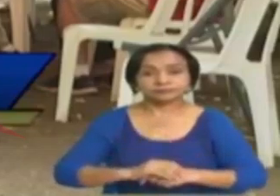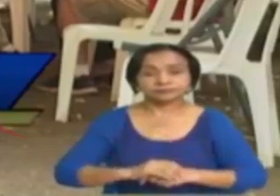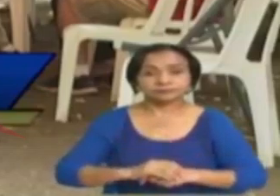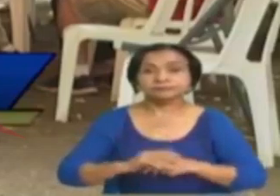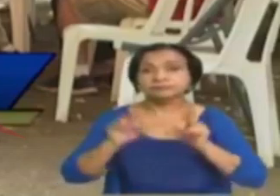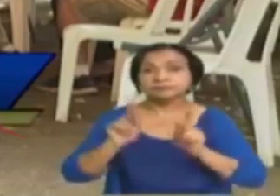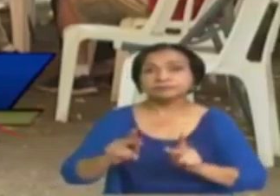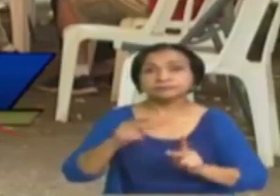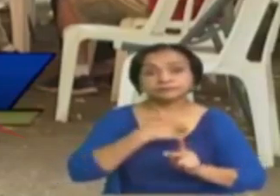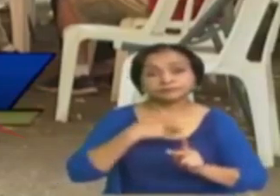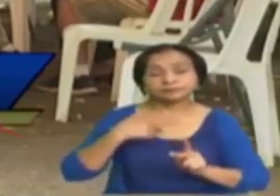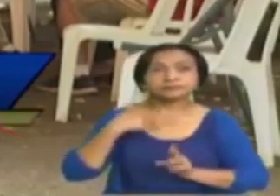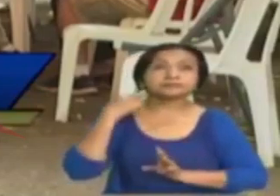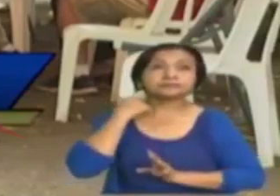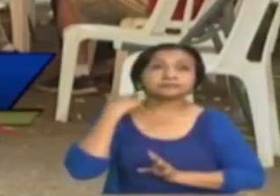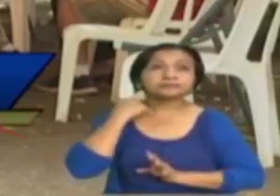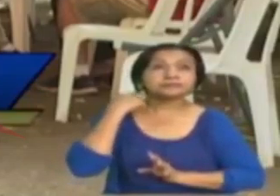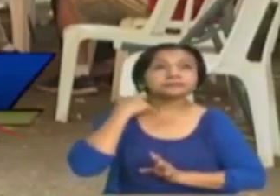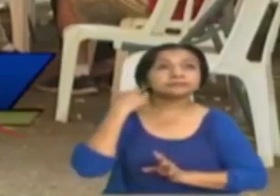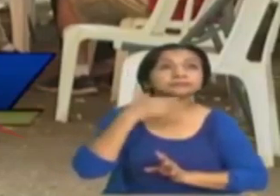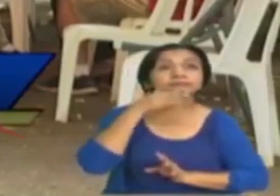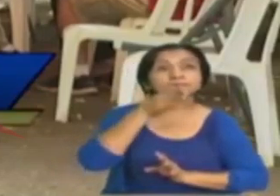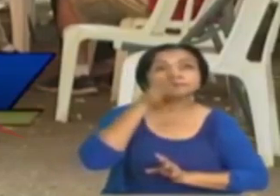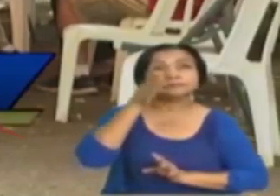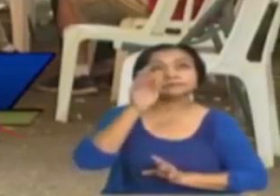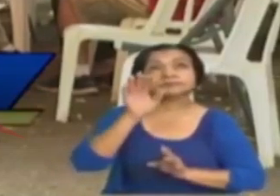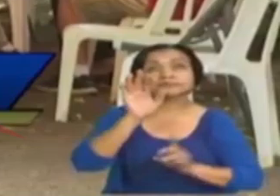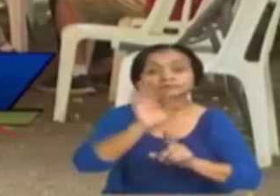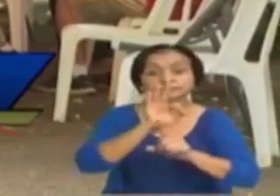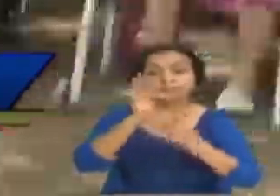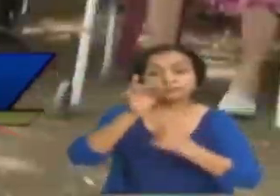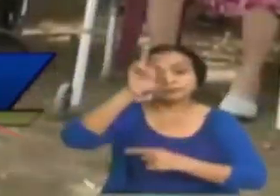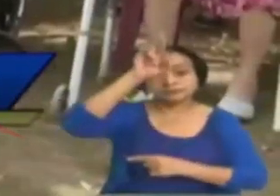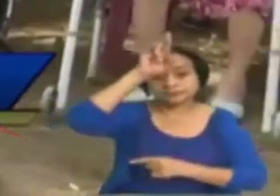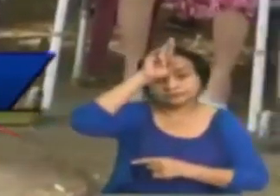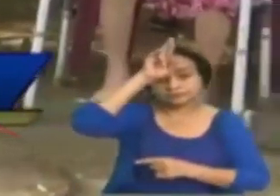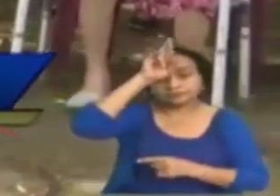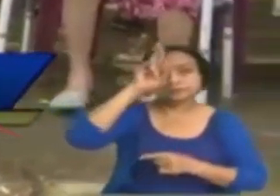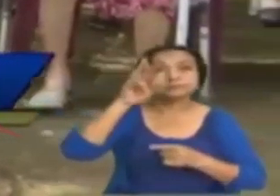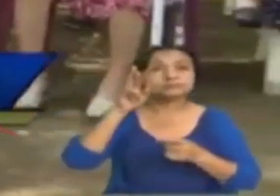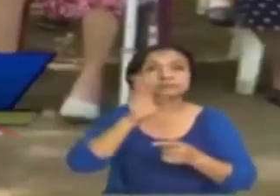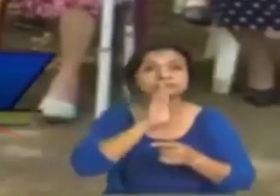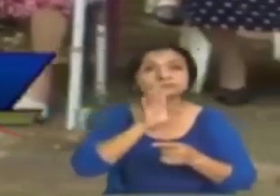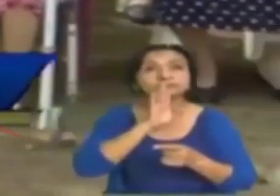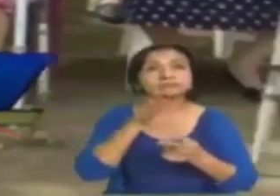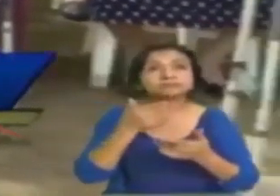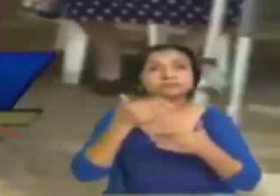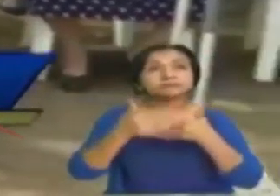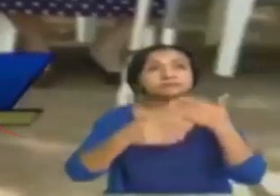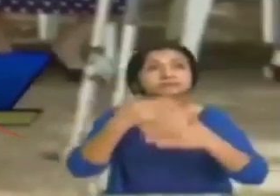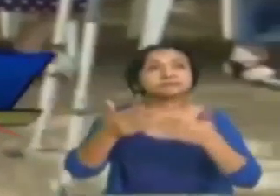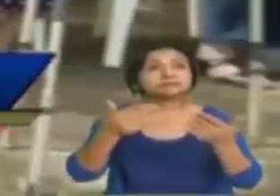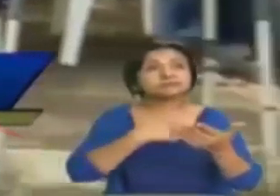de la población priorizada en la implementación del plan de despliegue de vacunación contra el COVID en el país, cuyo objetivo